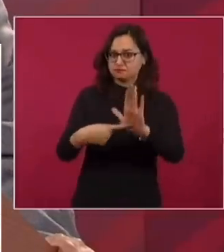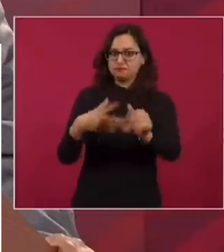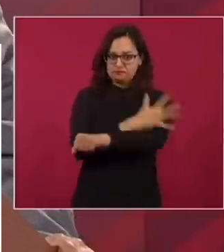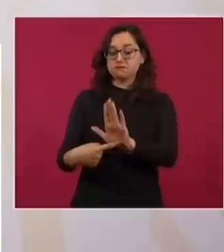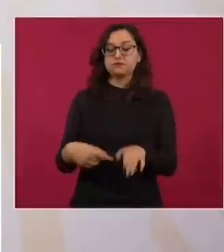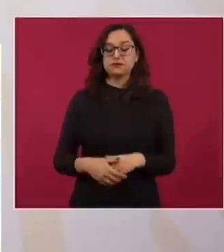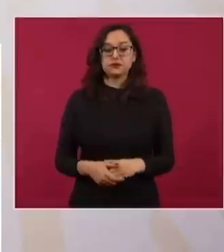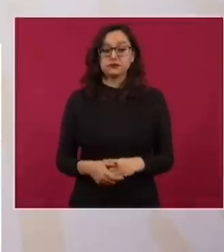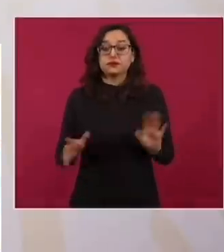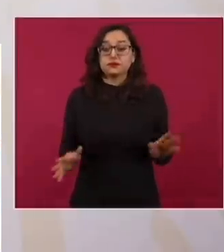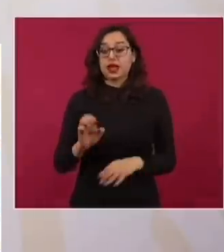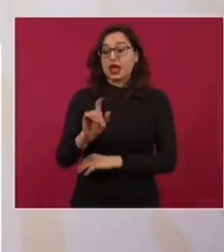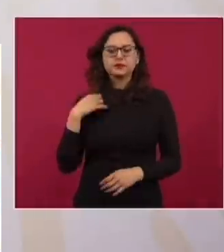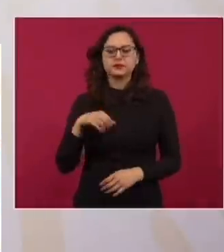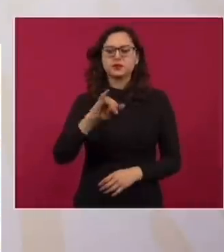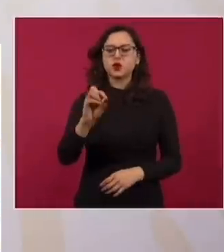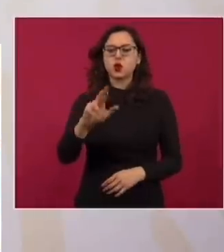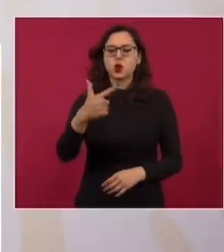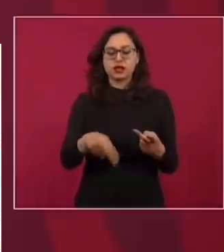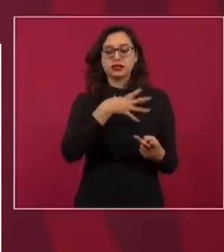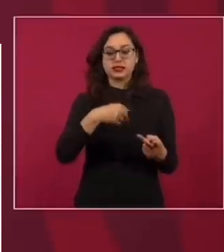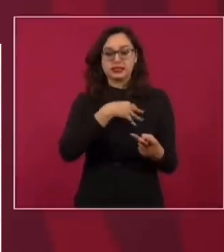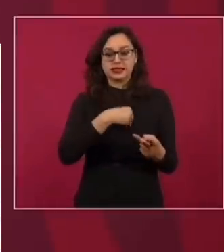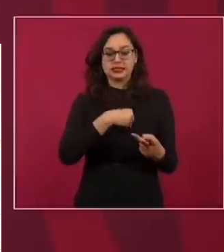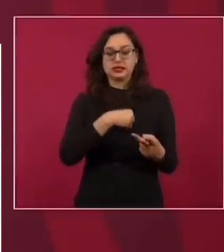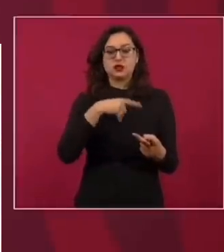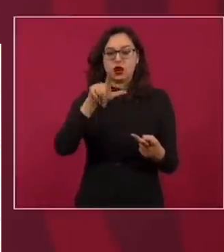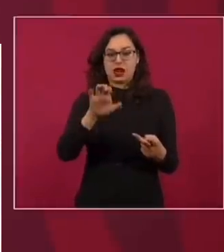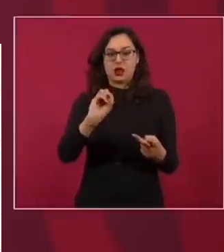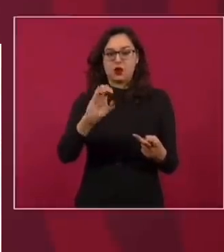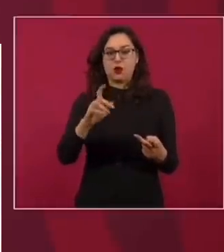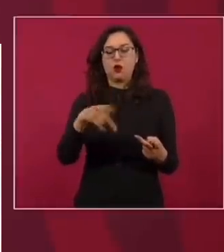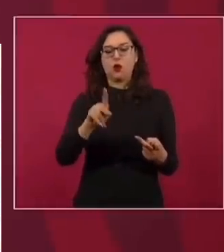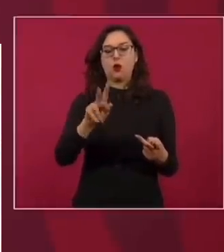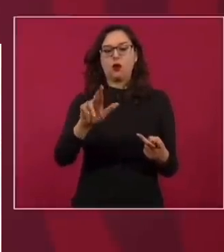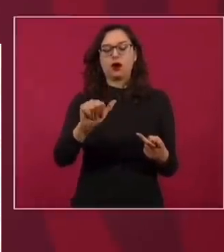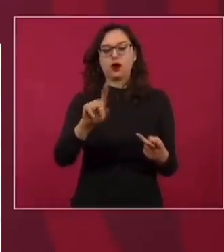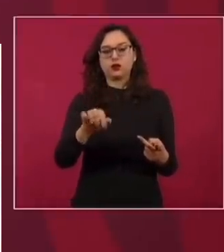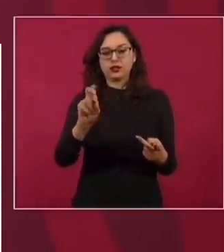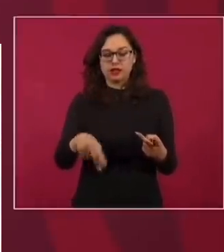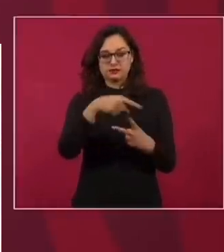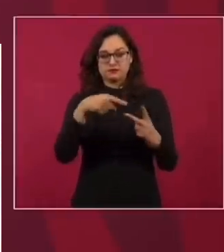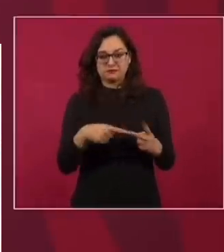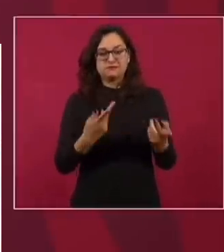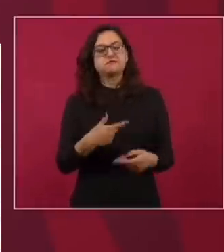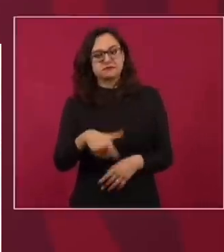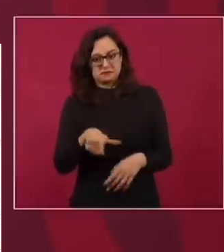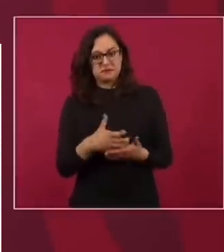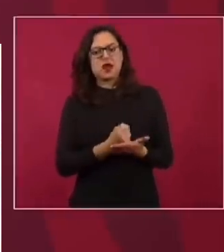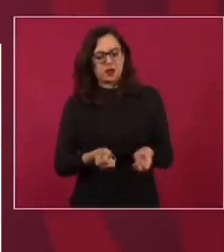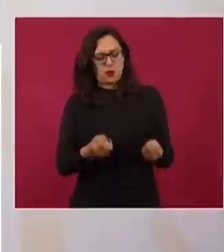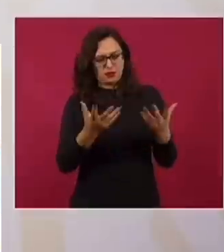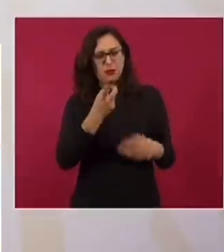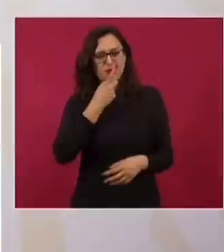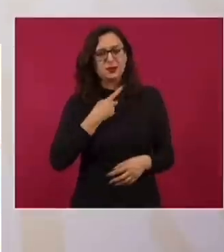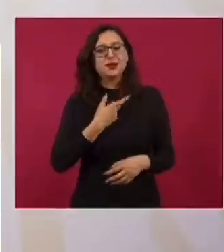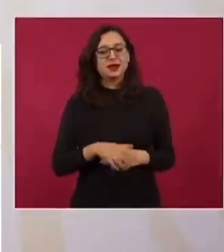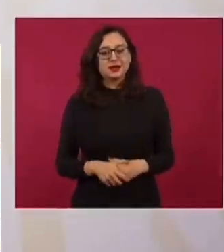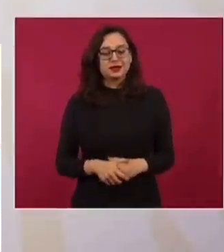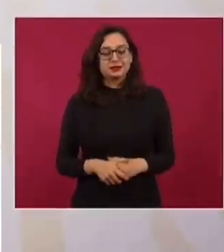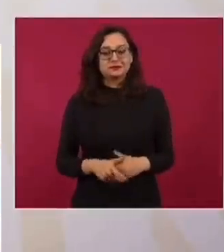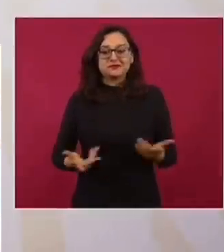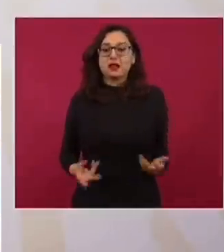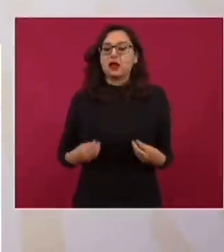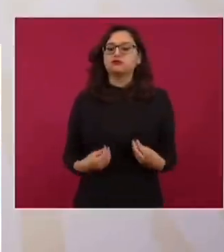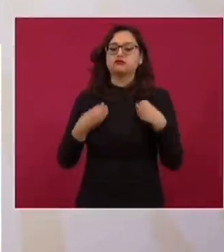ganan, por cuestiones éticas. Jorge Ramos, León Krause, los dos, que digan cuánto ganan. Porque